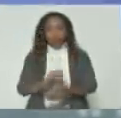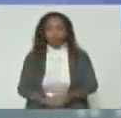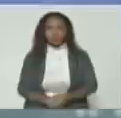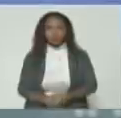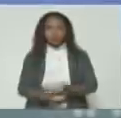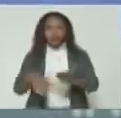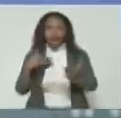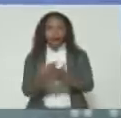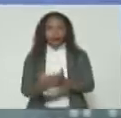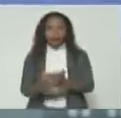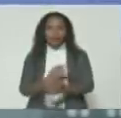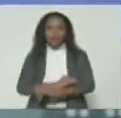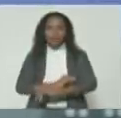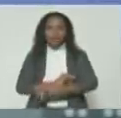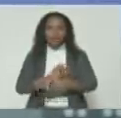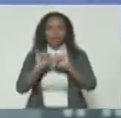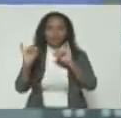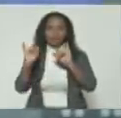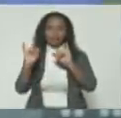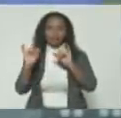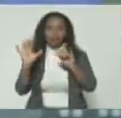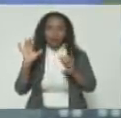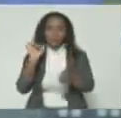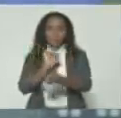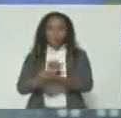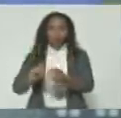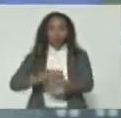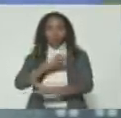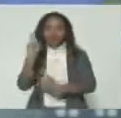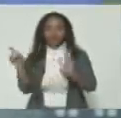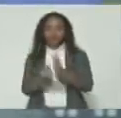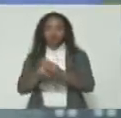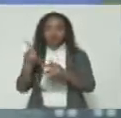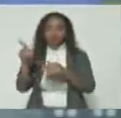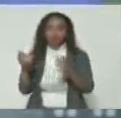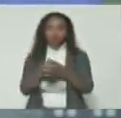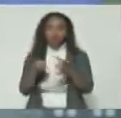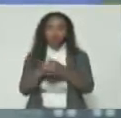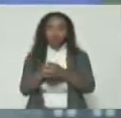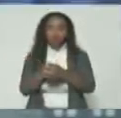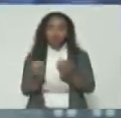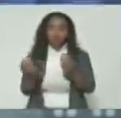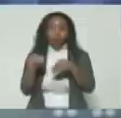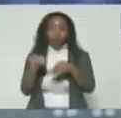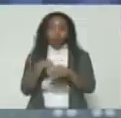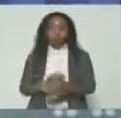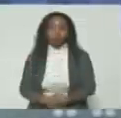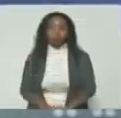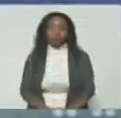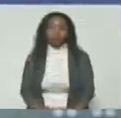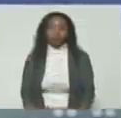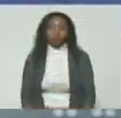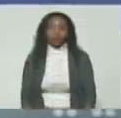hasta que acabemos completamente con esta banda y con todos sus cómplices.